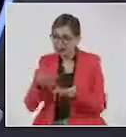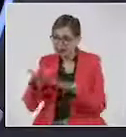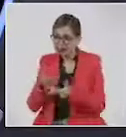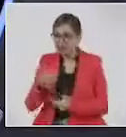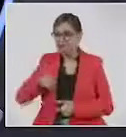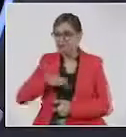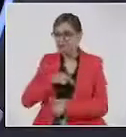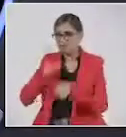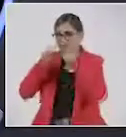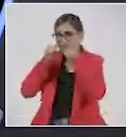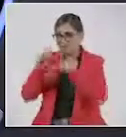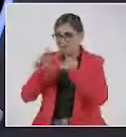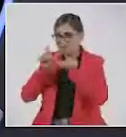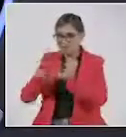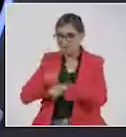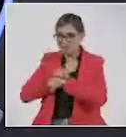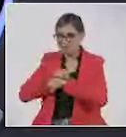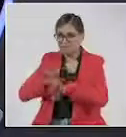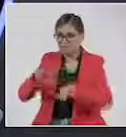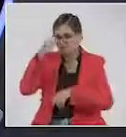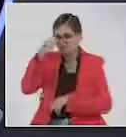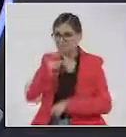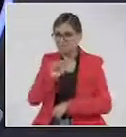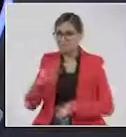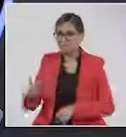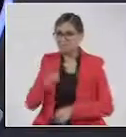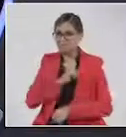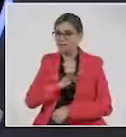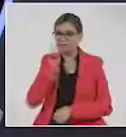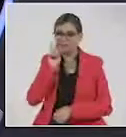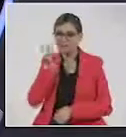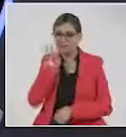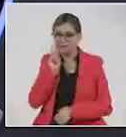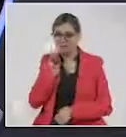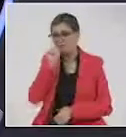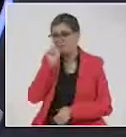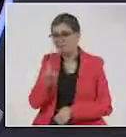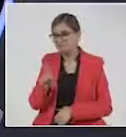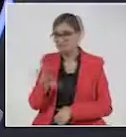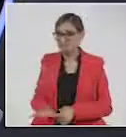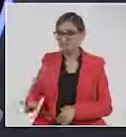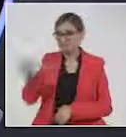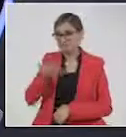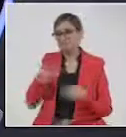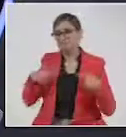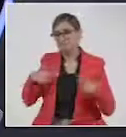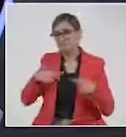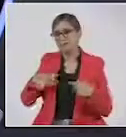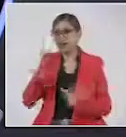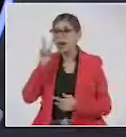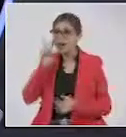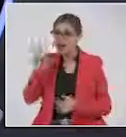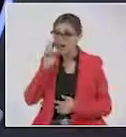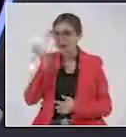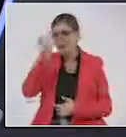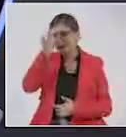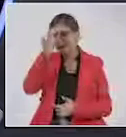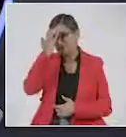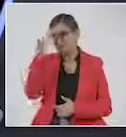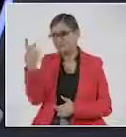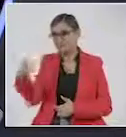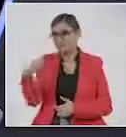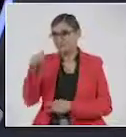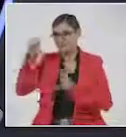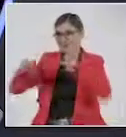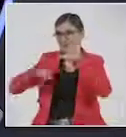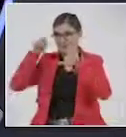atentos cuando esté en plataformas digitales y podamos consultarlo también aquí para que la población en general, nuestro auditorio, pueda disfrutar de este